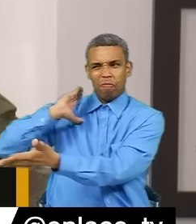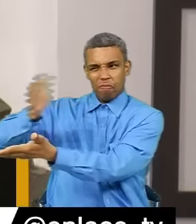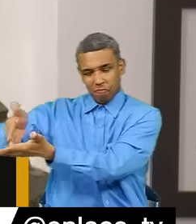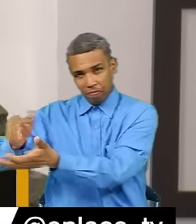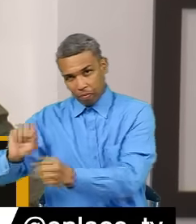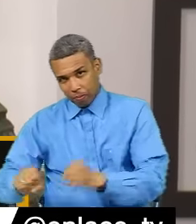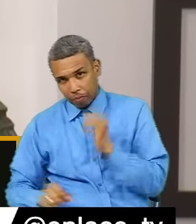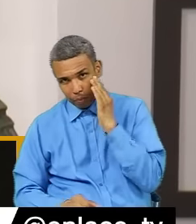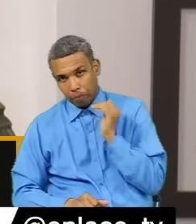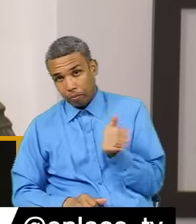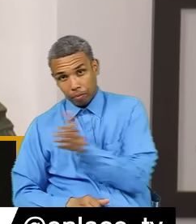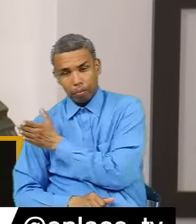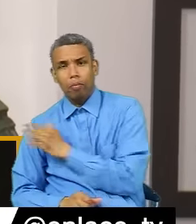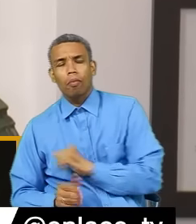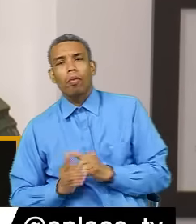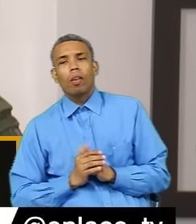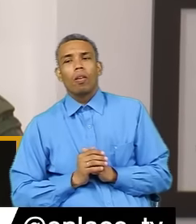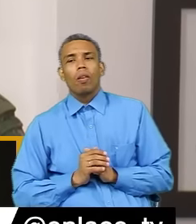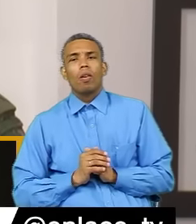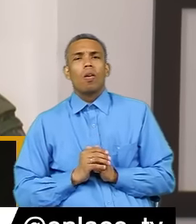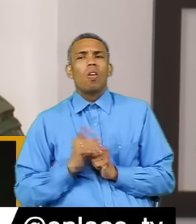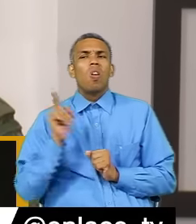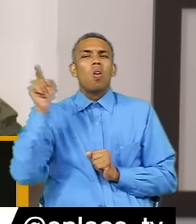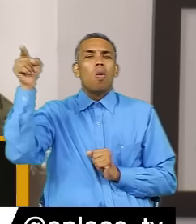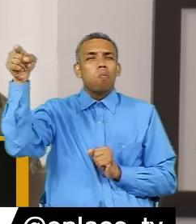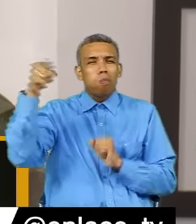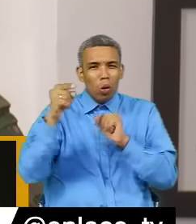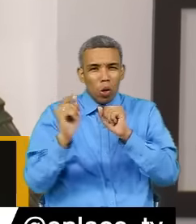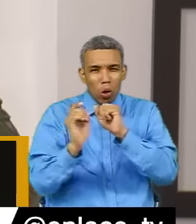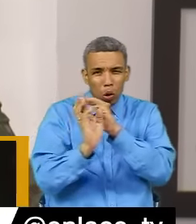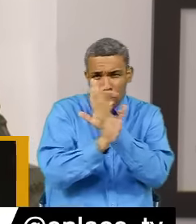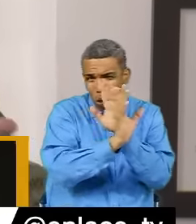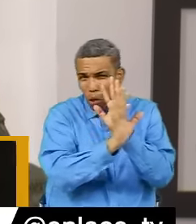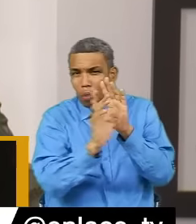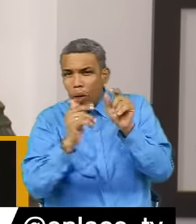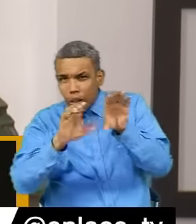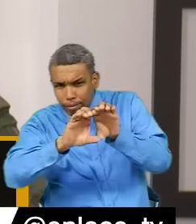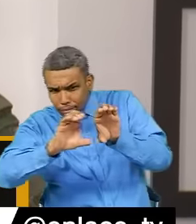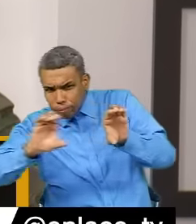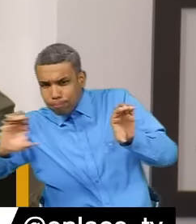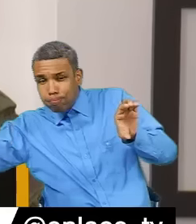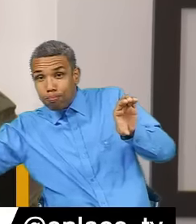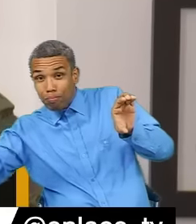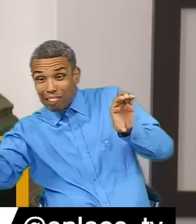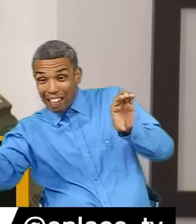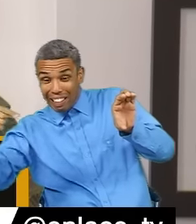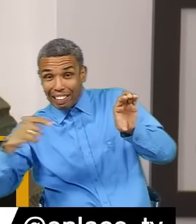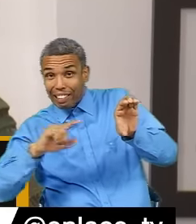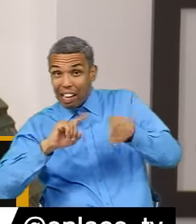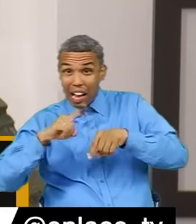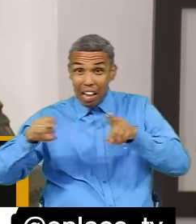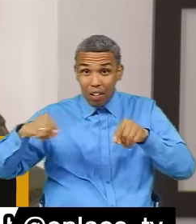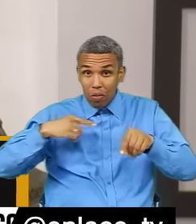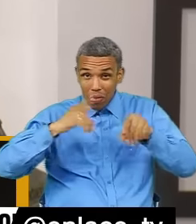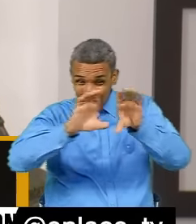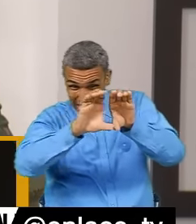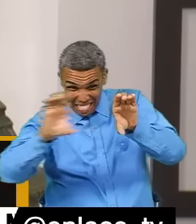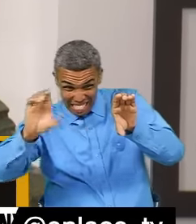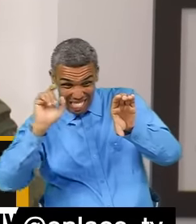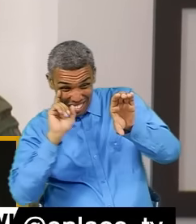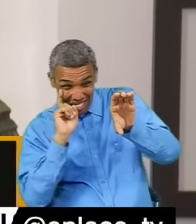válvula ilícita y la recuperación de 12 movientes que también pretendían ser cruzados